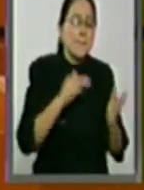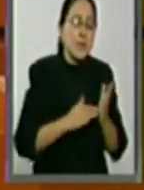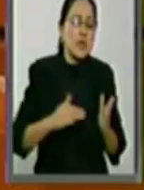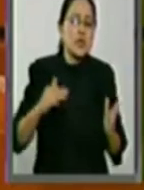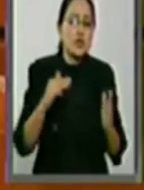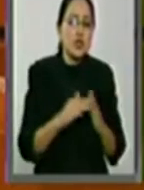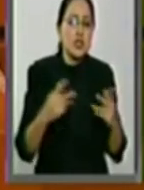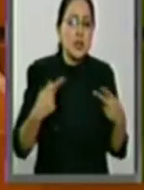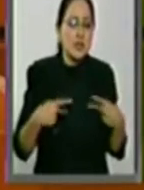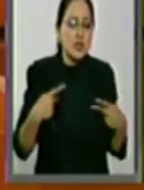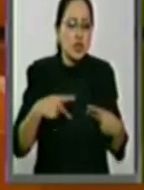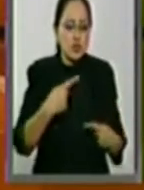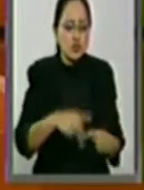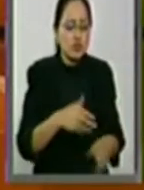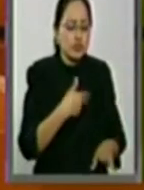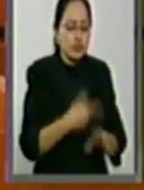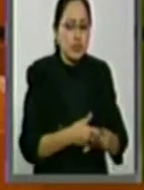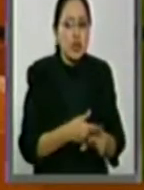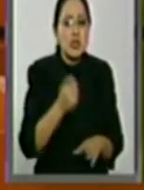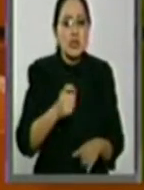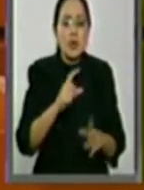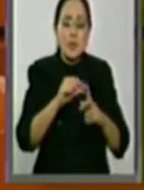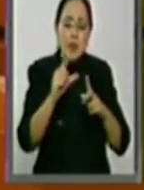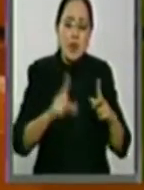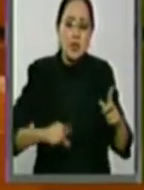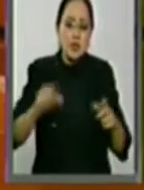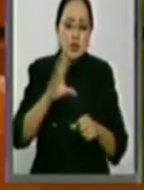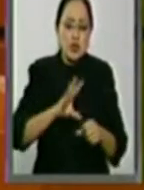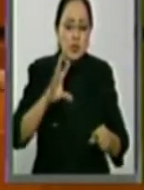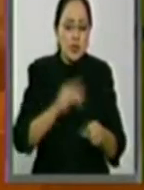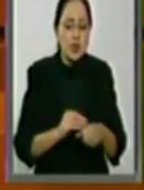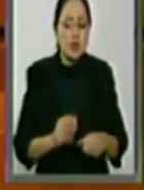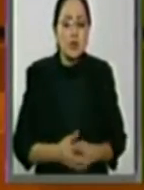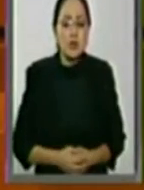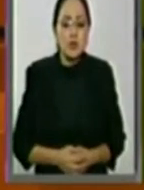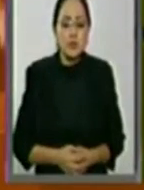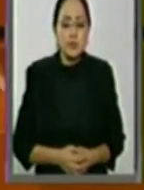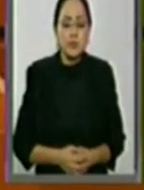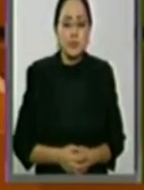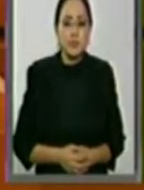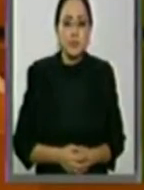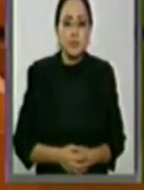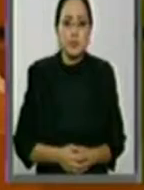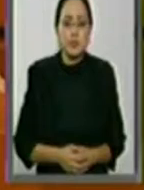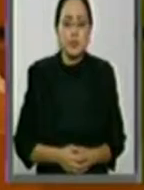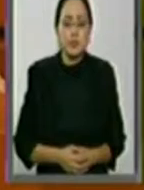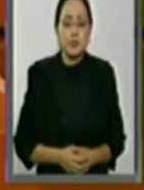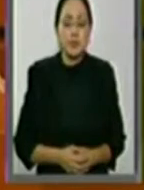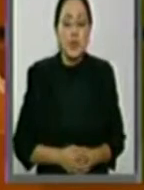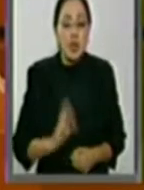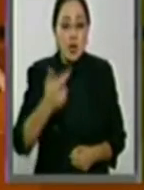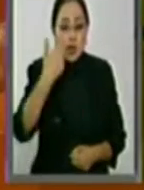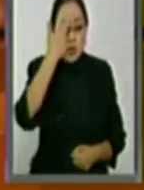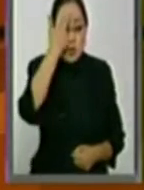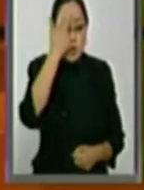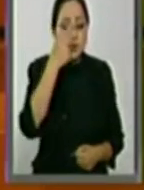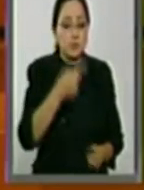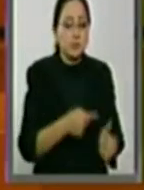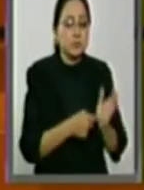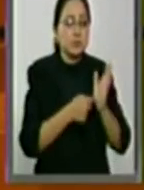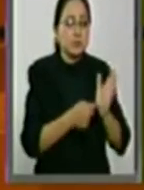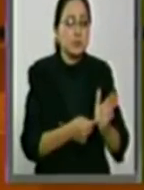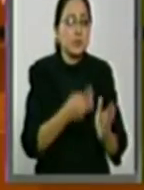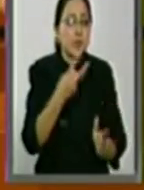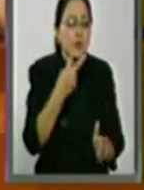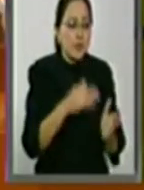personas, no solo en la capital, en todo el país. Para muestra, permítanme recordar que